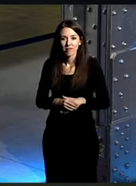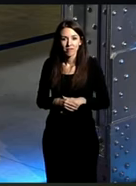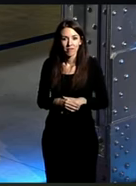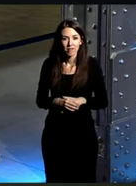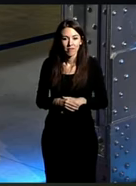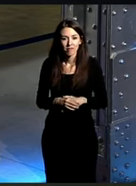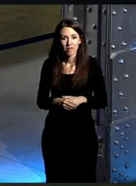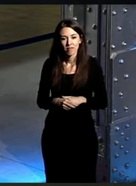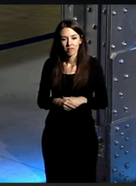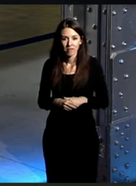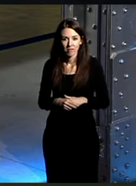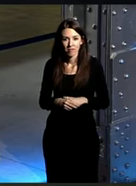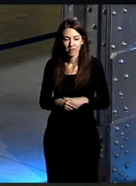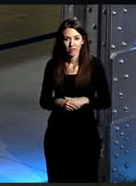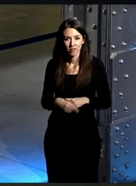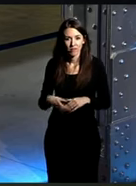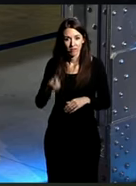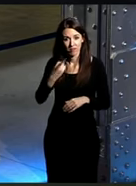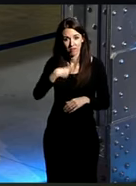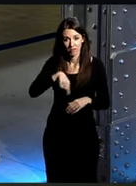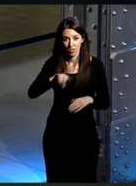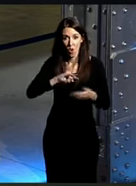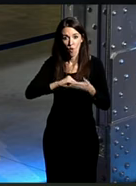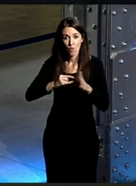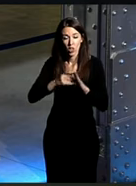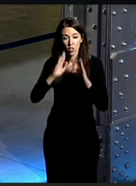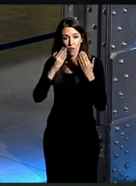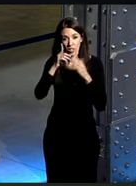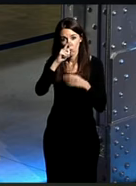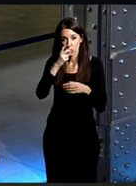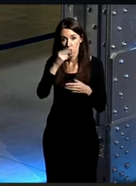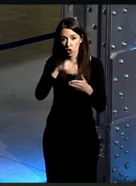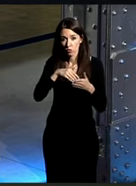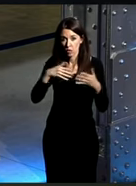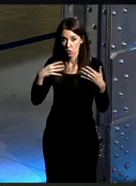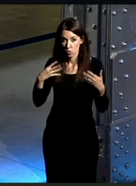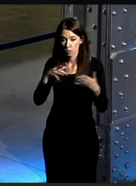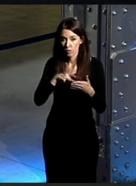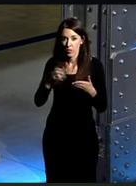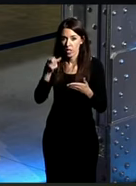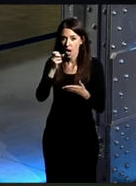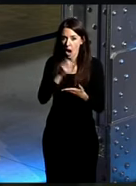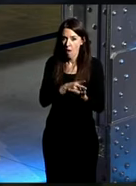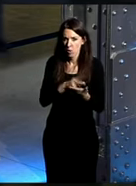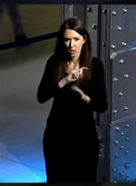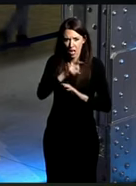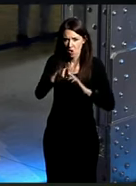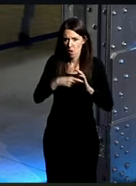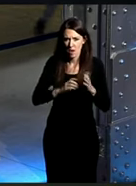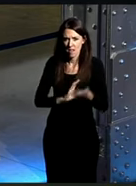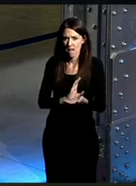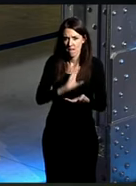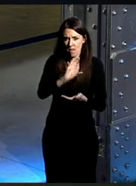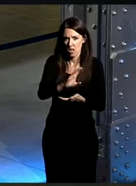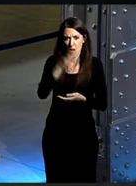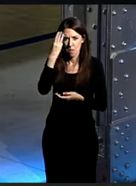Cuando nosotros hicimos el proyecto Facebook, año 2009, fue una apuesta a todo o nada. Fue muy, ahora que vivo